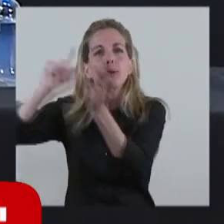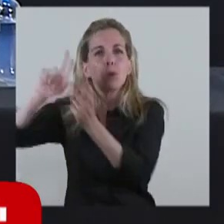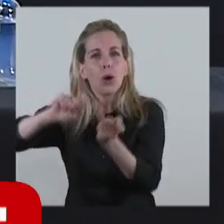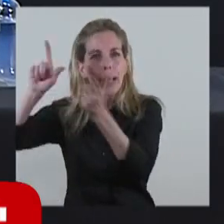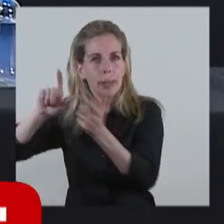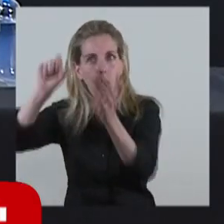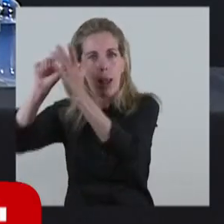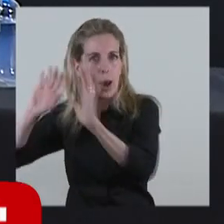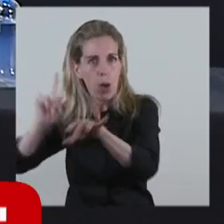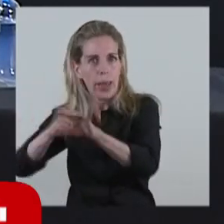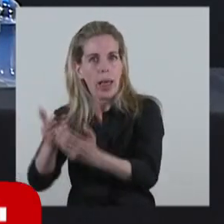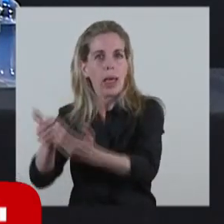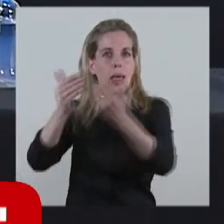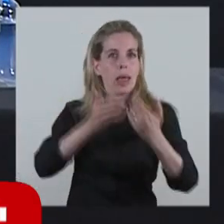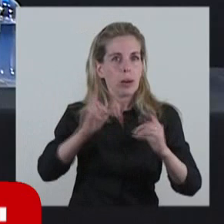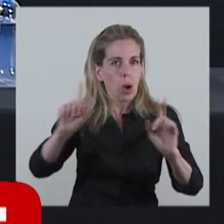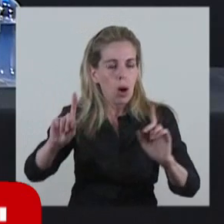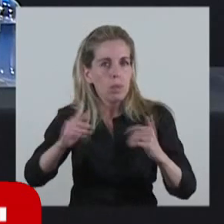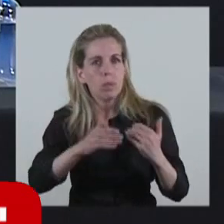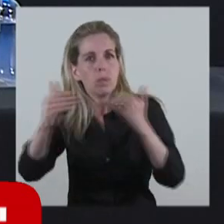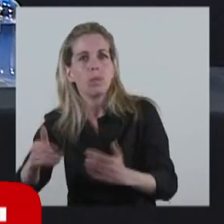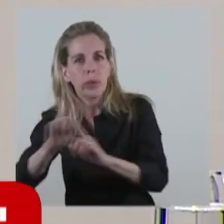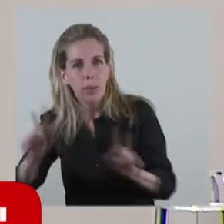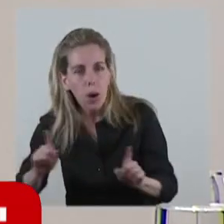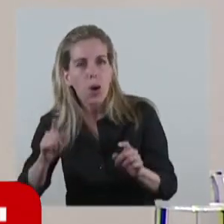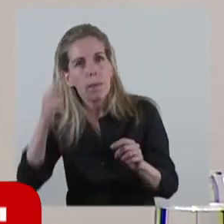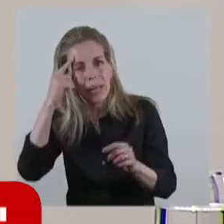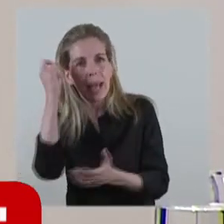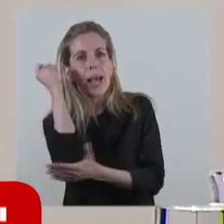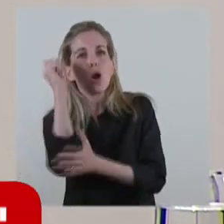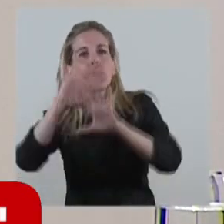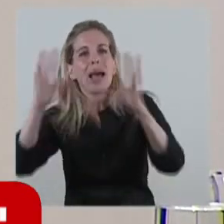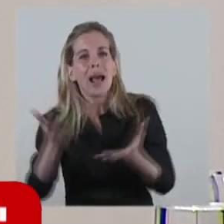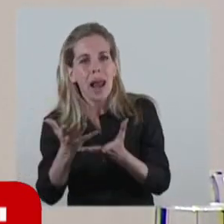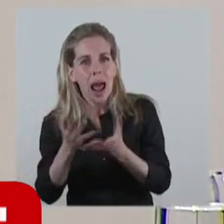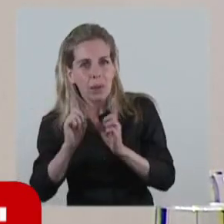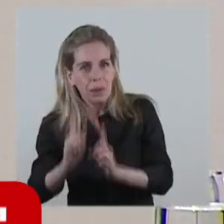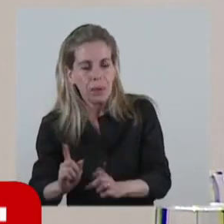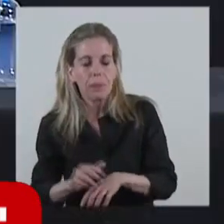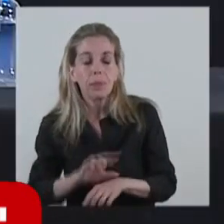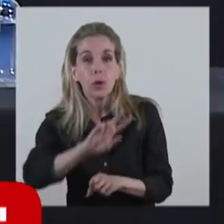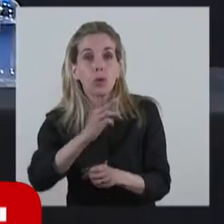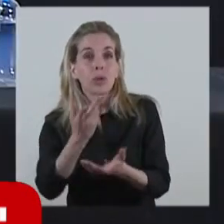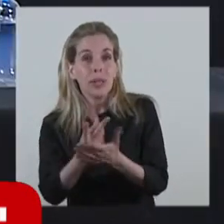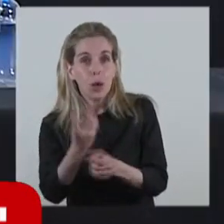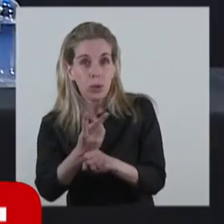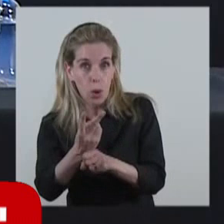importaciones, todo lo que constituye un esquema de estabilidad macroeconómica. En cuanto a la segunda